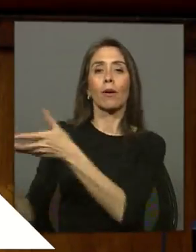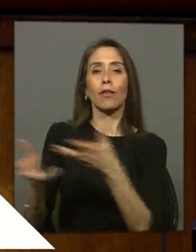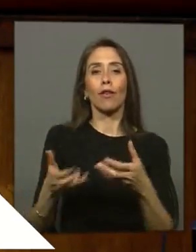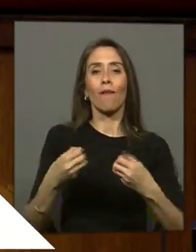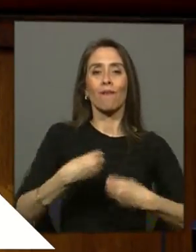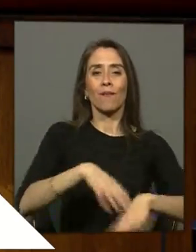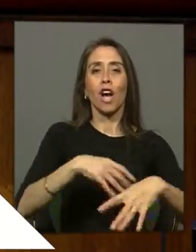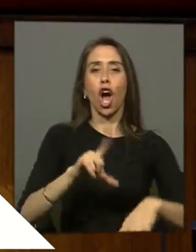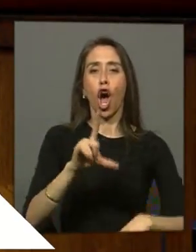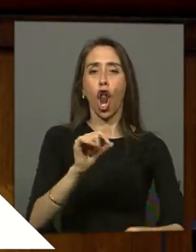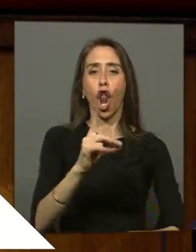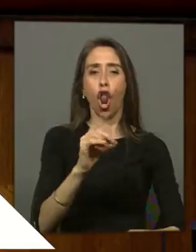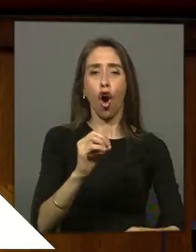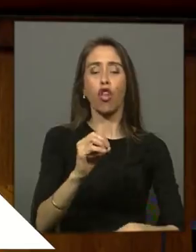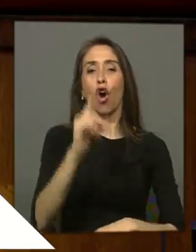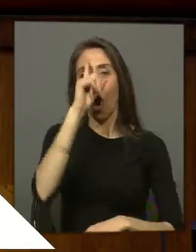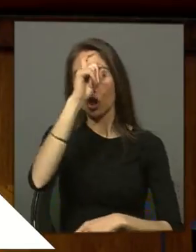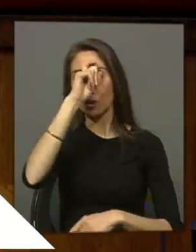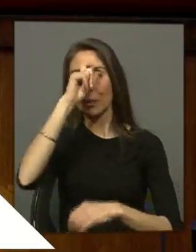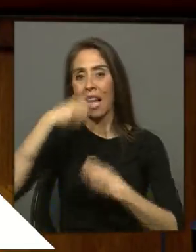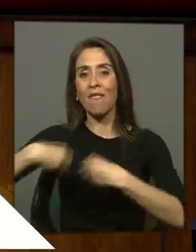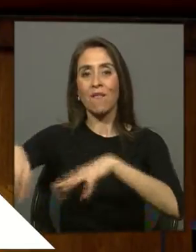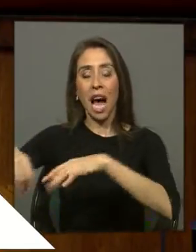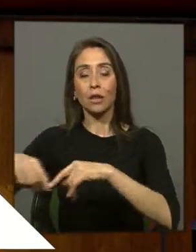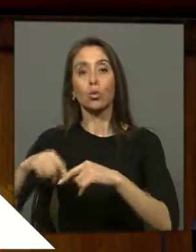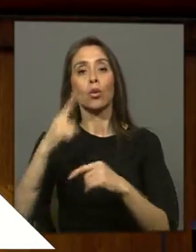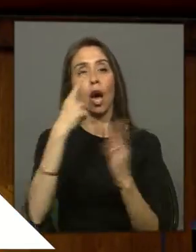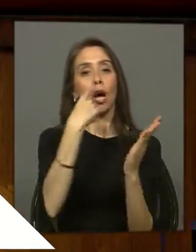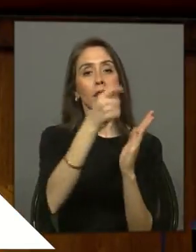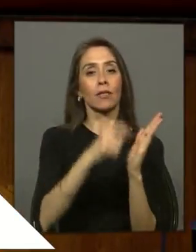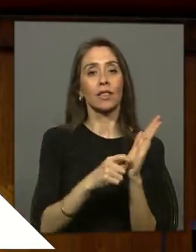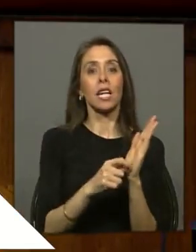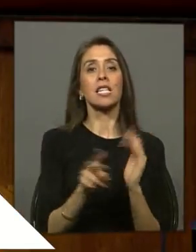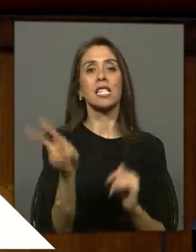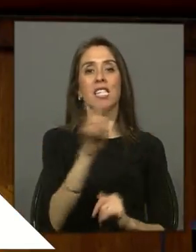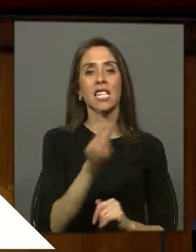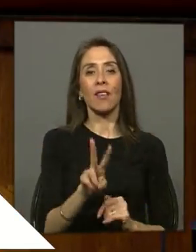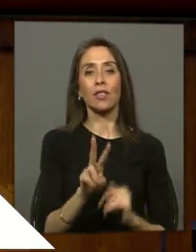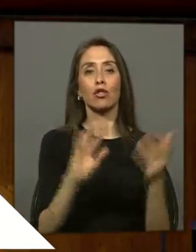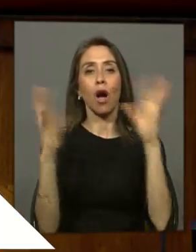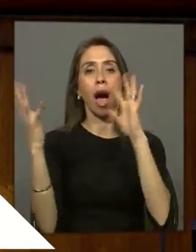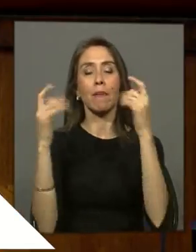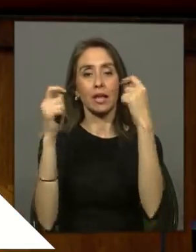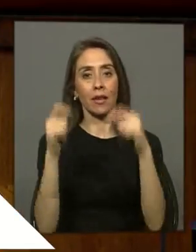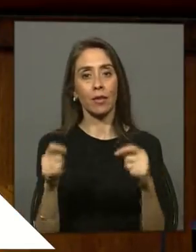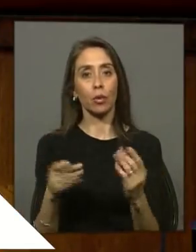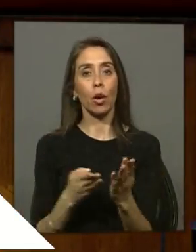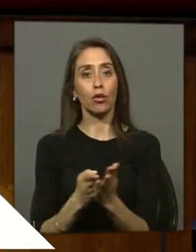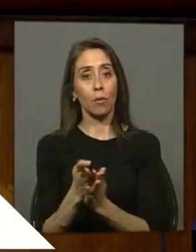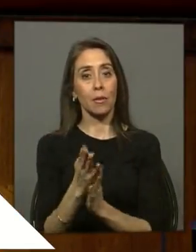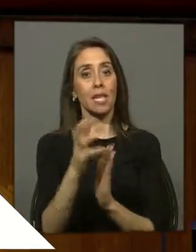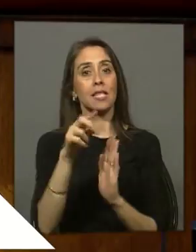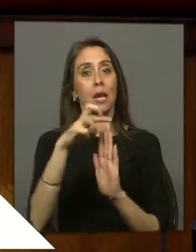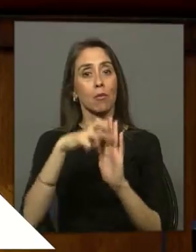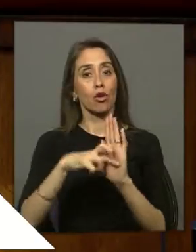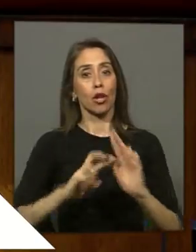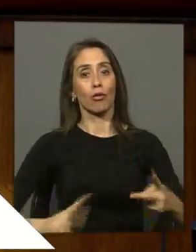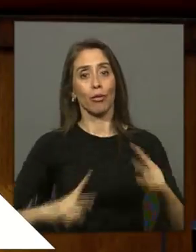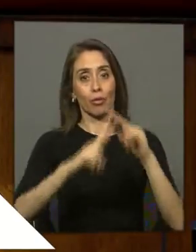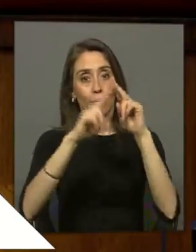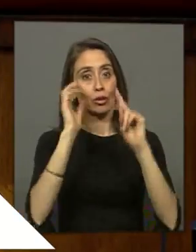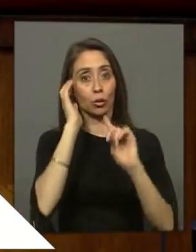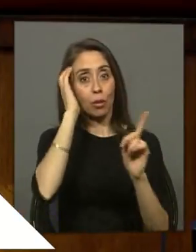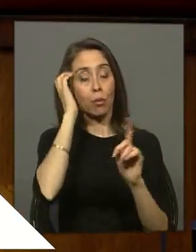hospitalarios sea autorizada por el servicio de evaluación ambiental al inicio o durante la operación de los proyectos luego una